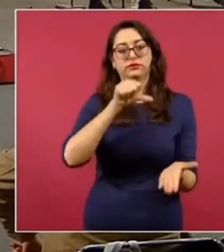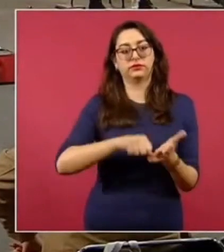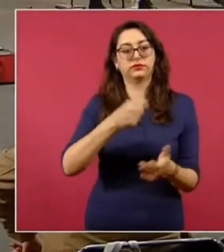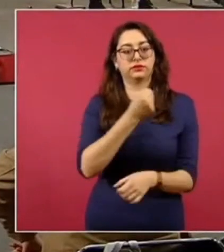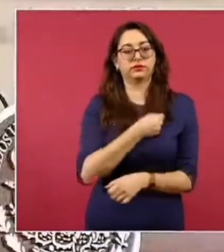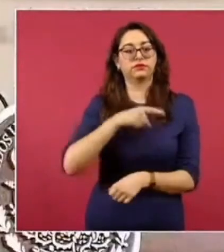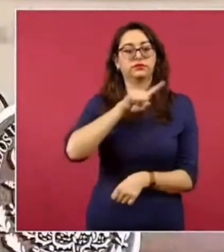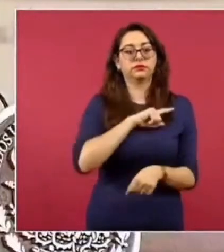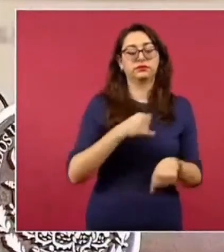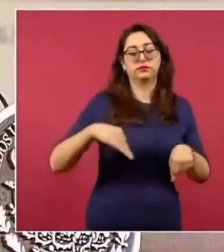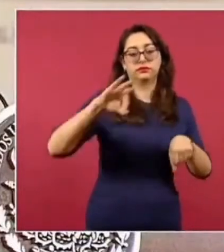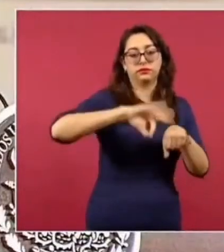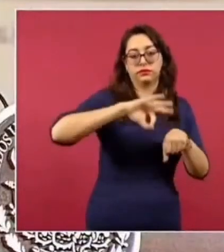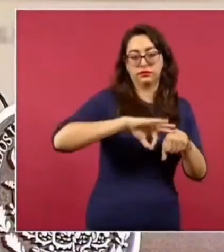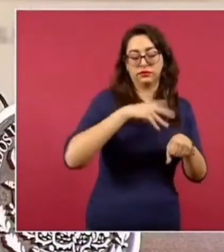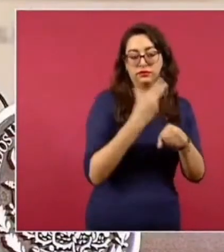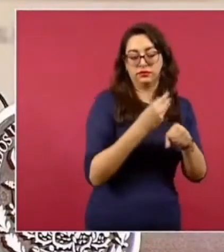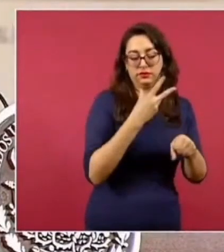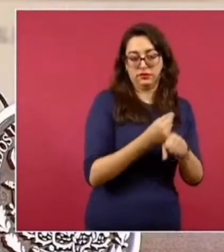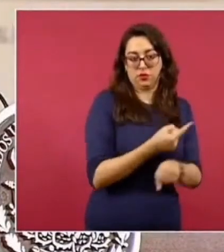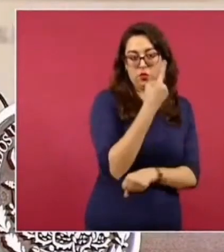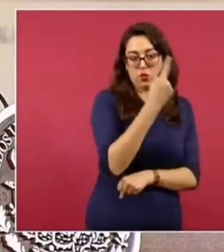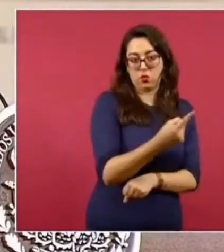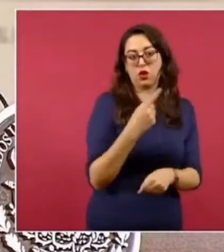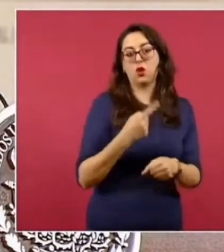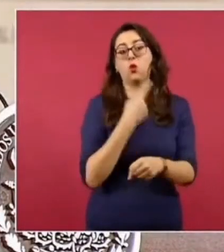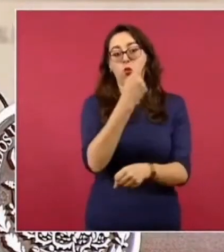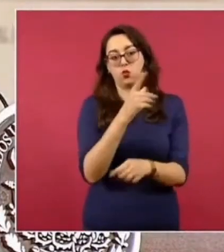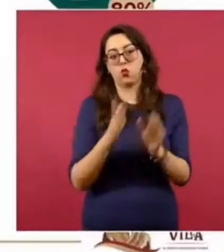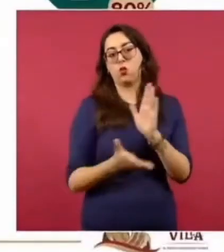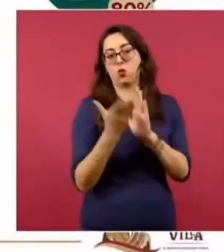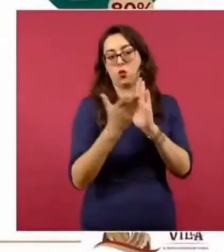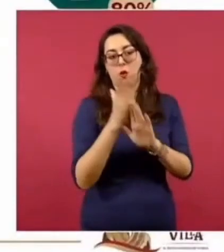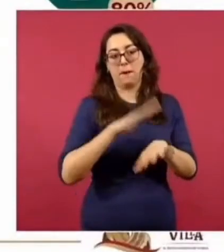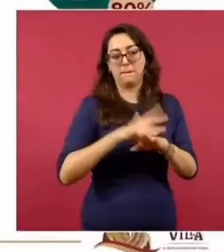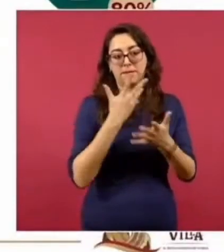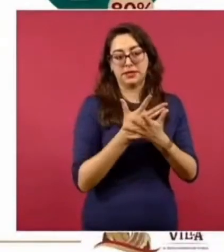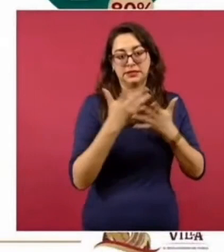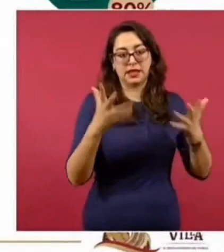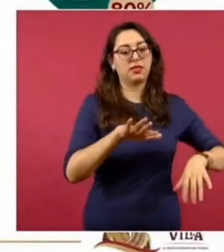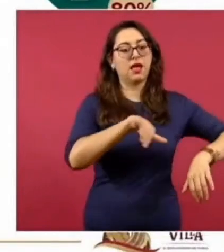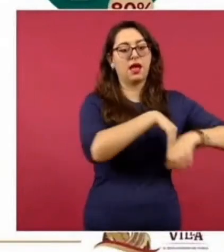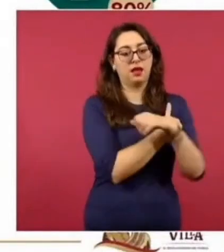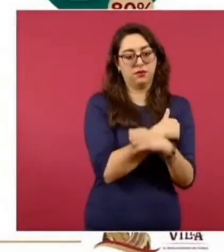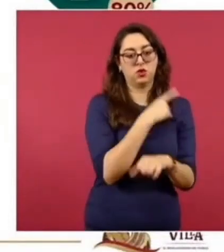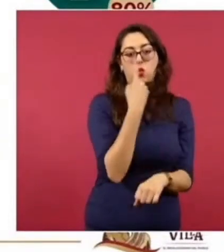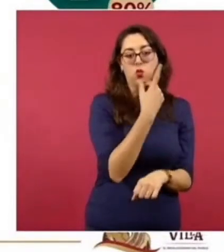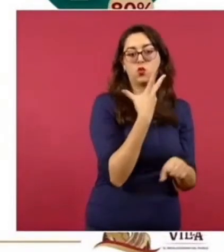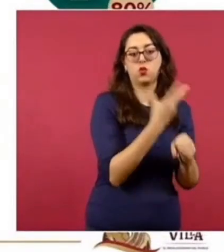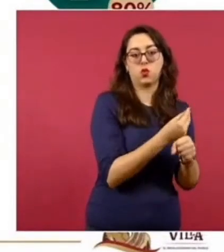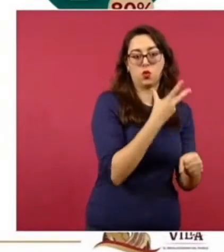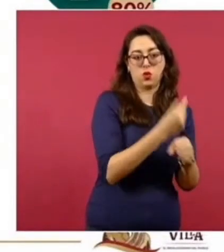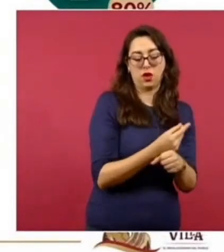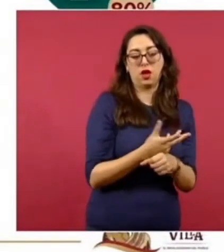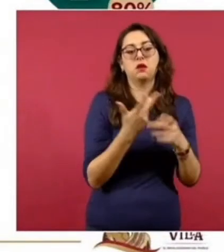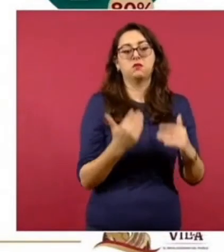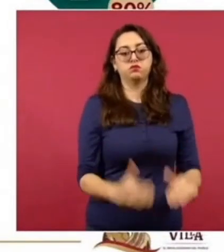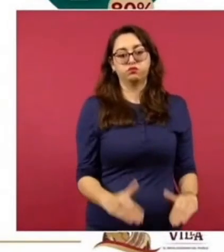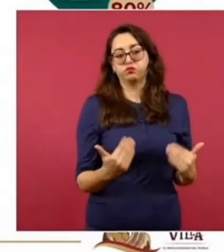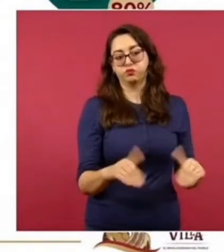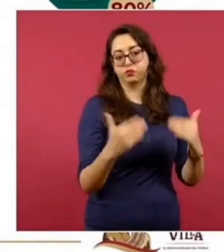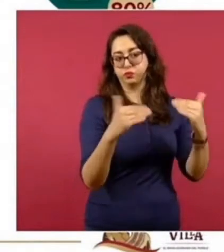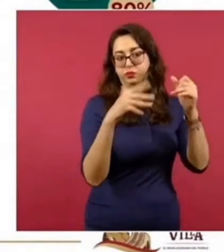se han hecho acciones de conservación y de ampliación. En los almacenes también una acción de conservación. Se arreglaron anaqueles, se colocó